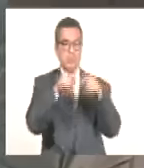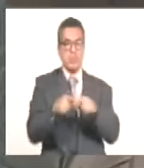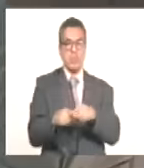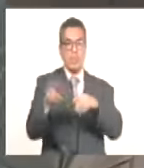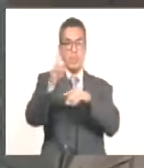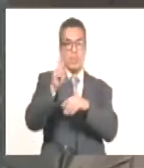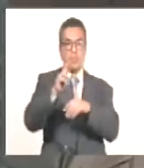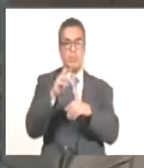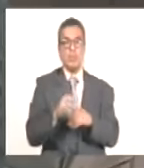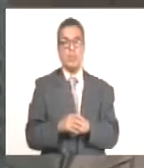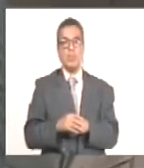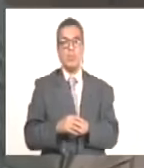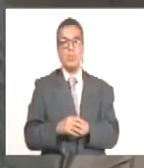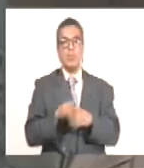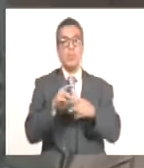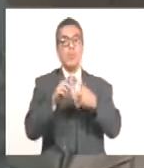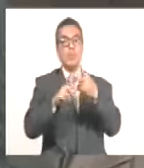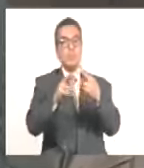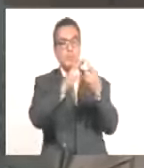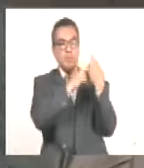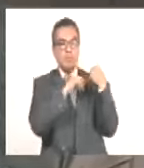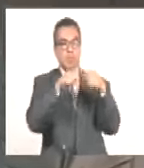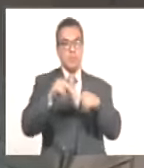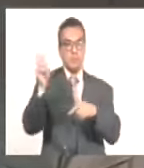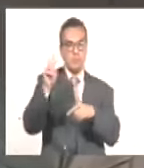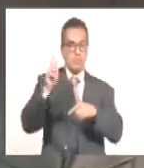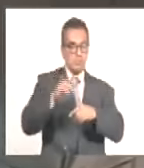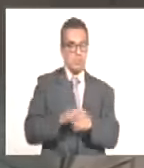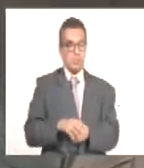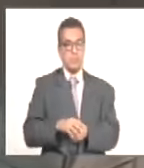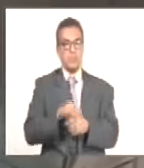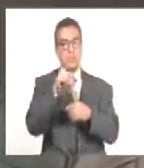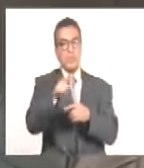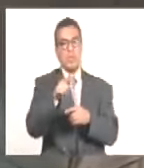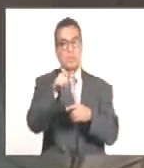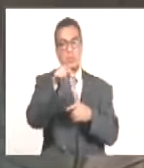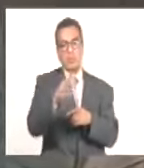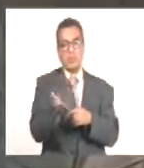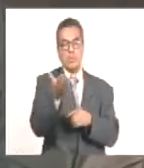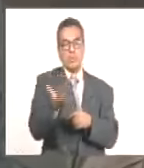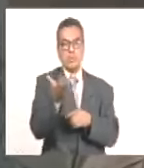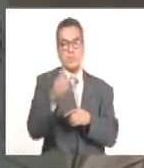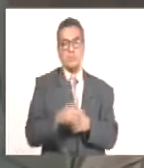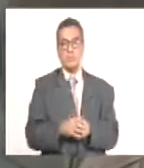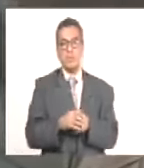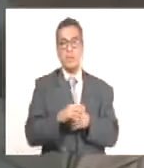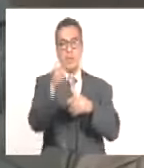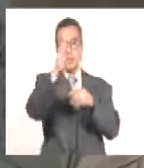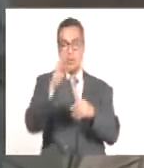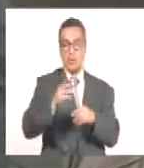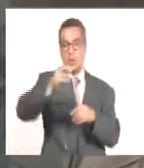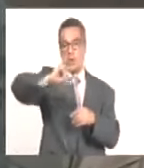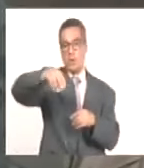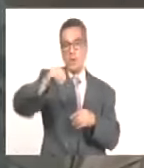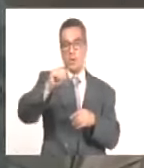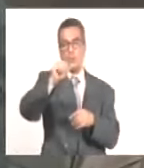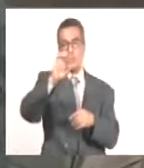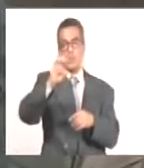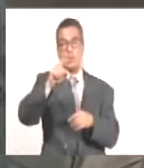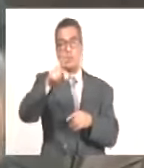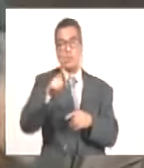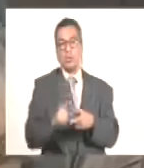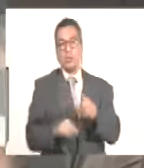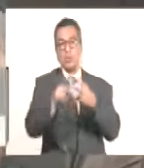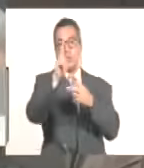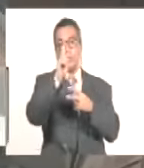la República, que estábamos en representación de Venezuela y que eso era lo importante. Y que la figura de José Gregorio Hernández con la creación de